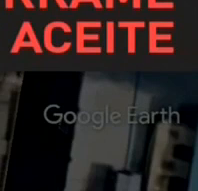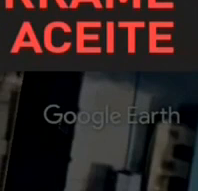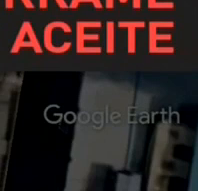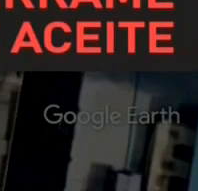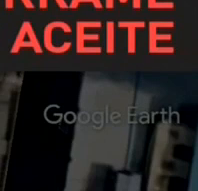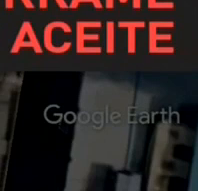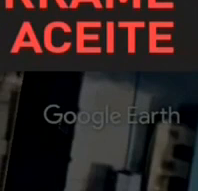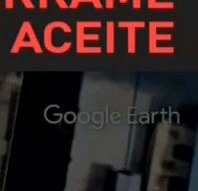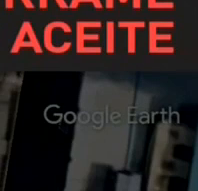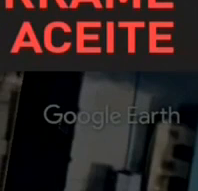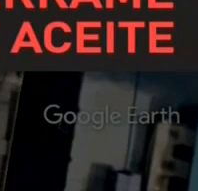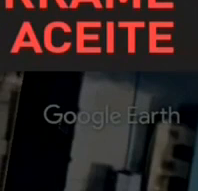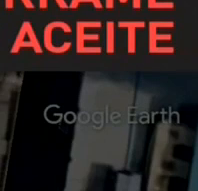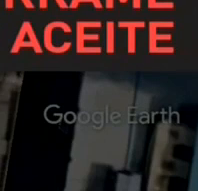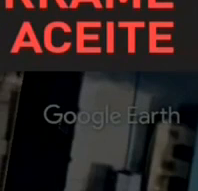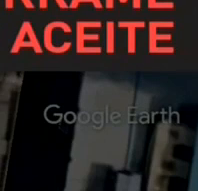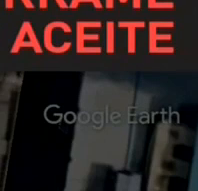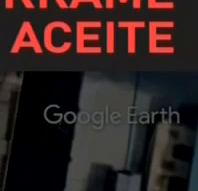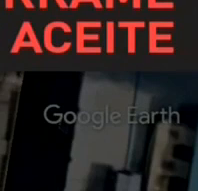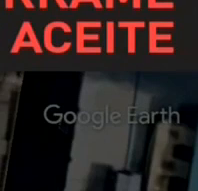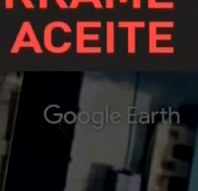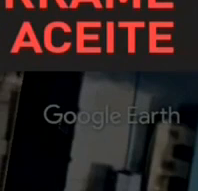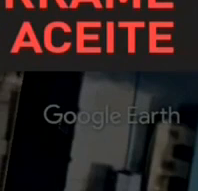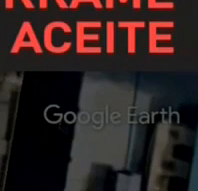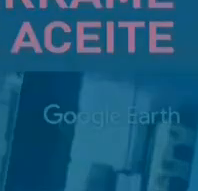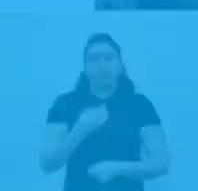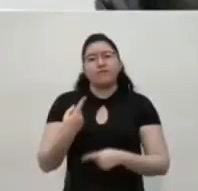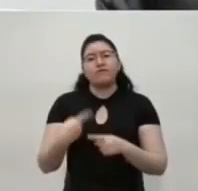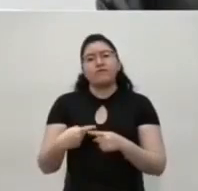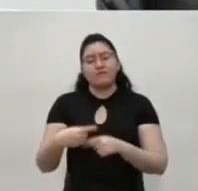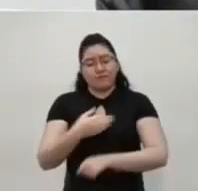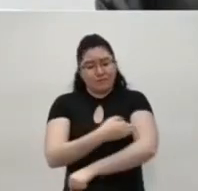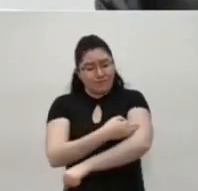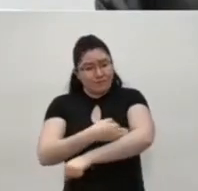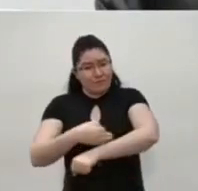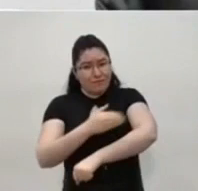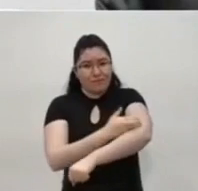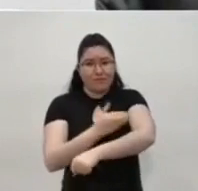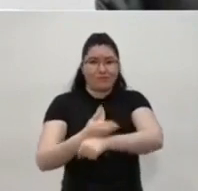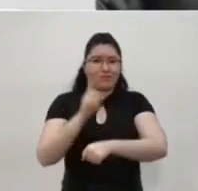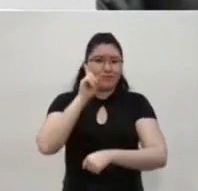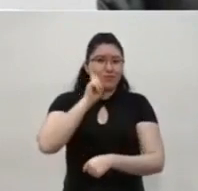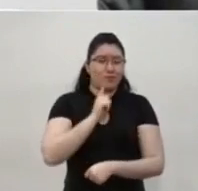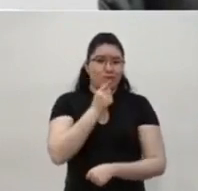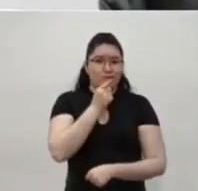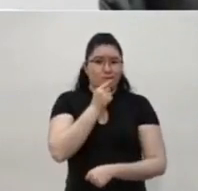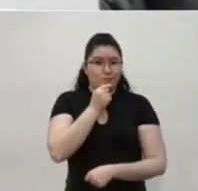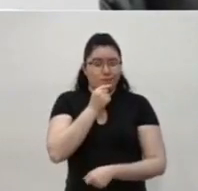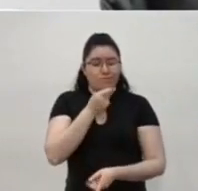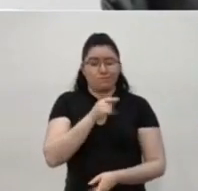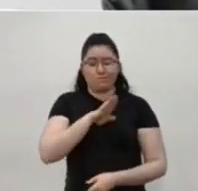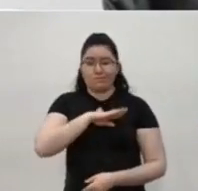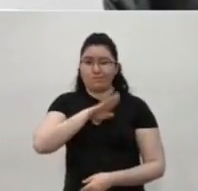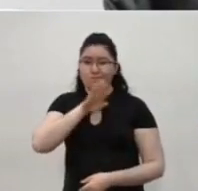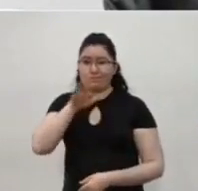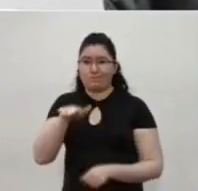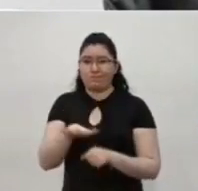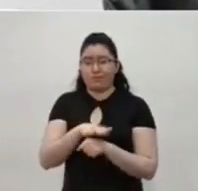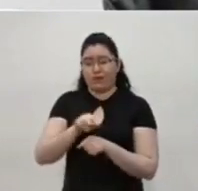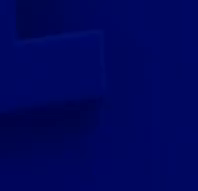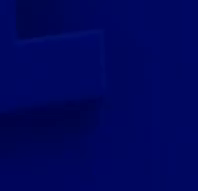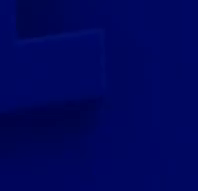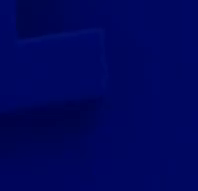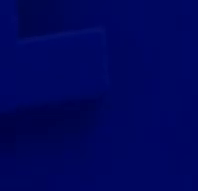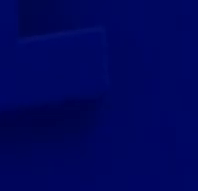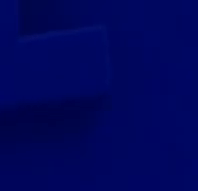principales colapsaron por el fuego, presuntamente por un derrame de aceite. Nuestra compañera policía, que lamentablemente falleció por una